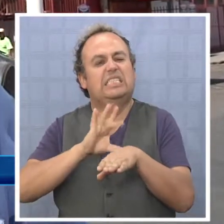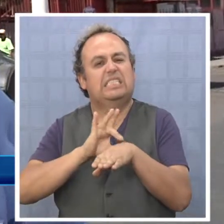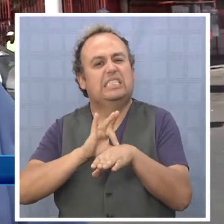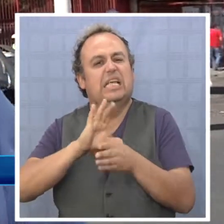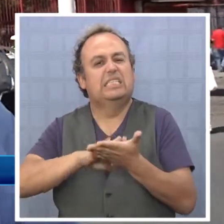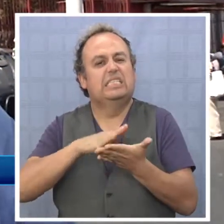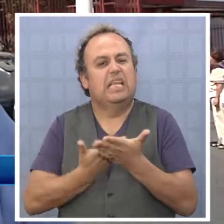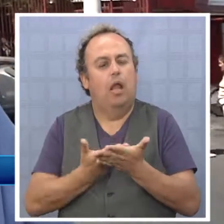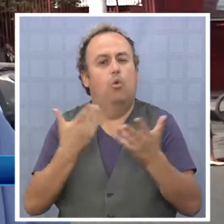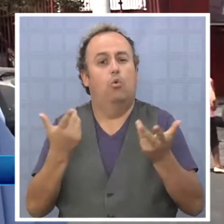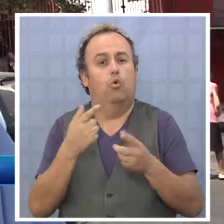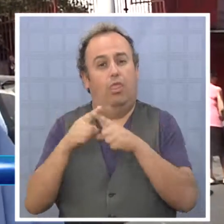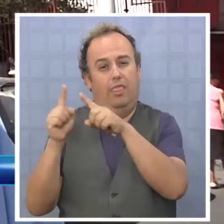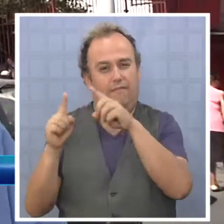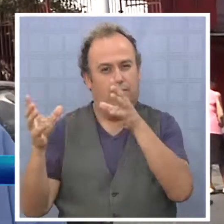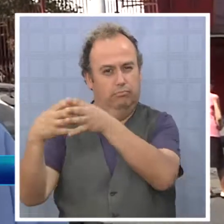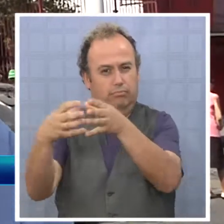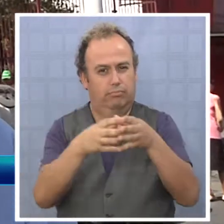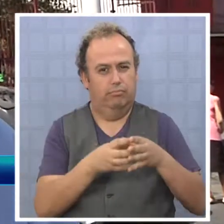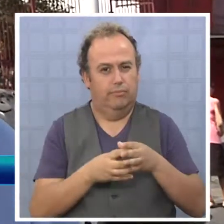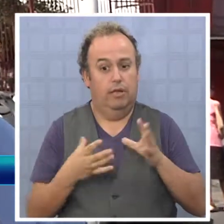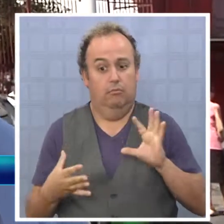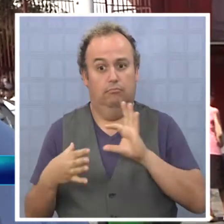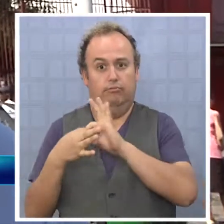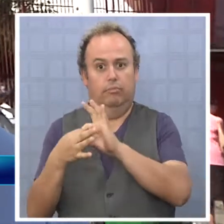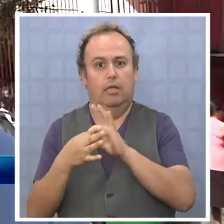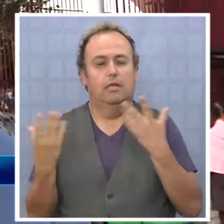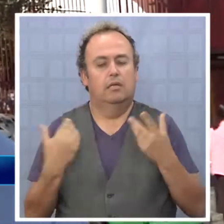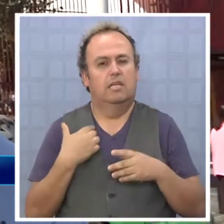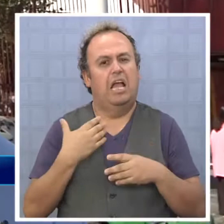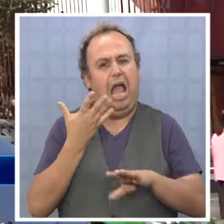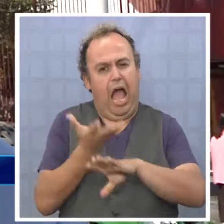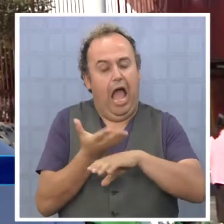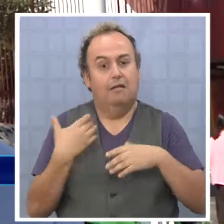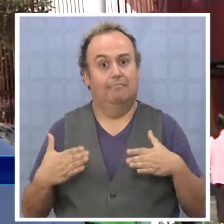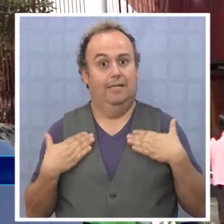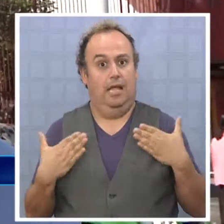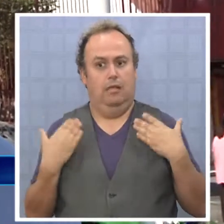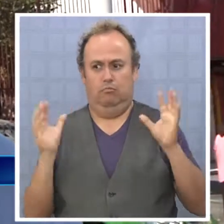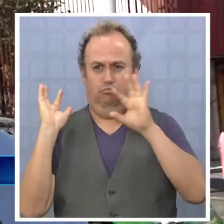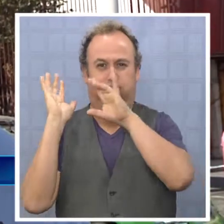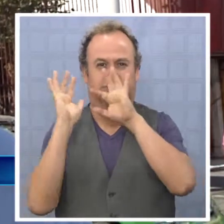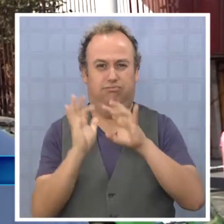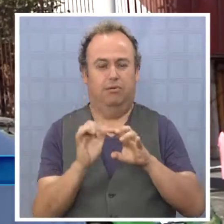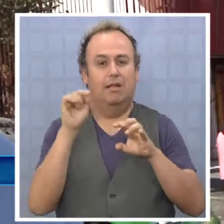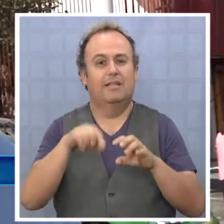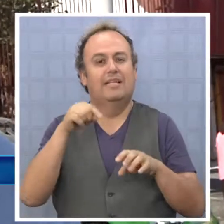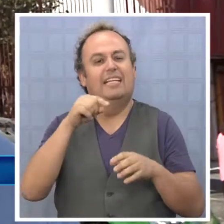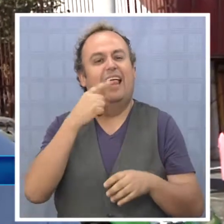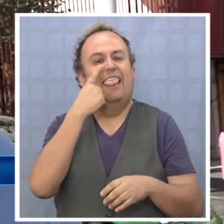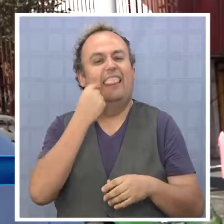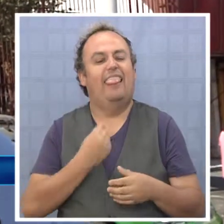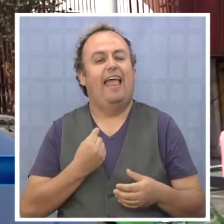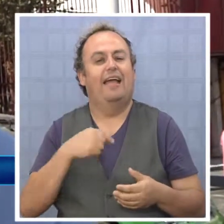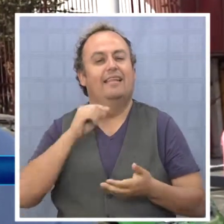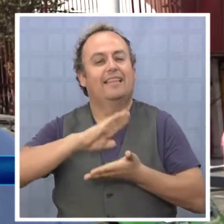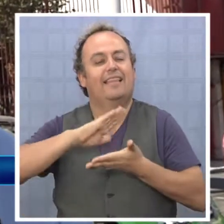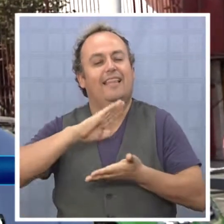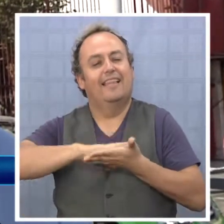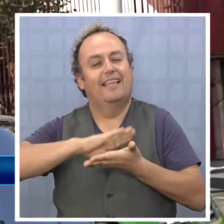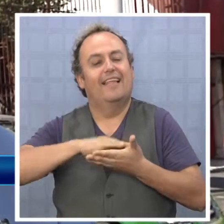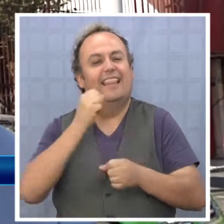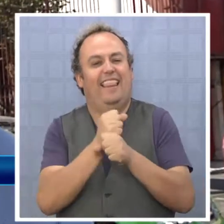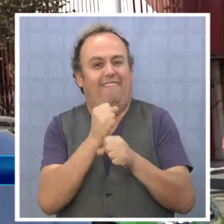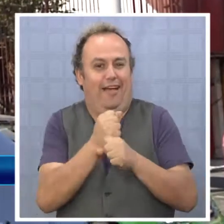gremios. Considero que existe hoy día una mayor motivación para, digamos, para estar aquí, para celebrar el Día de los Trabajadores en